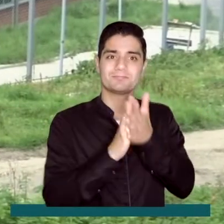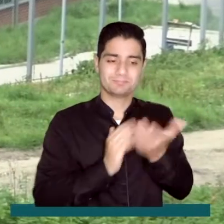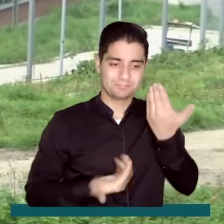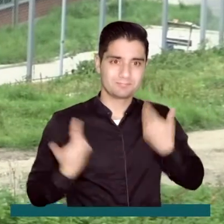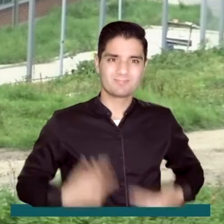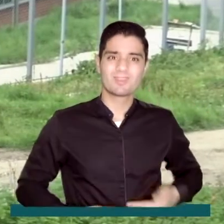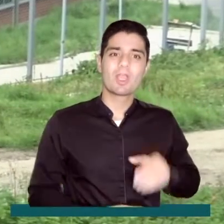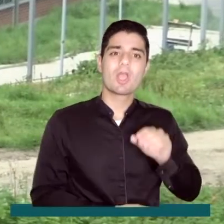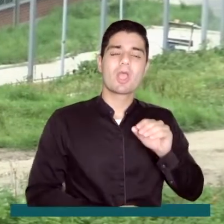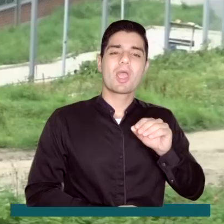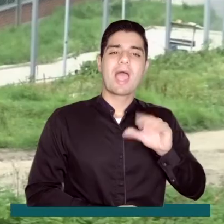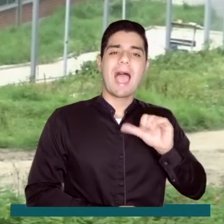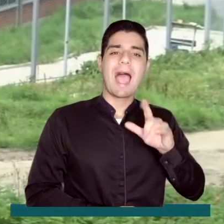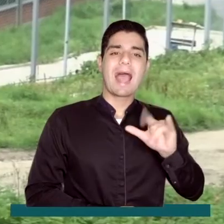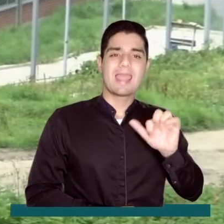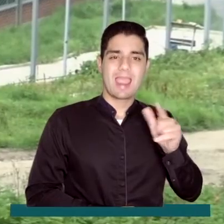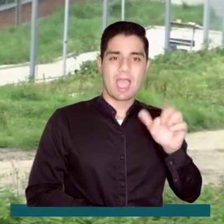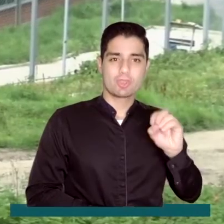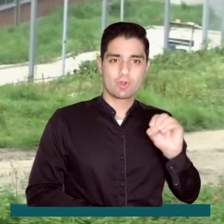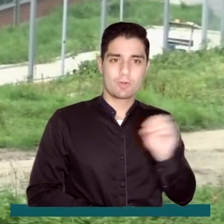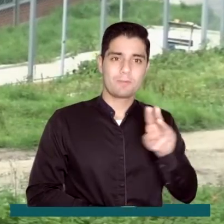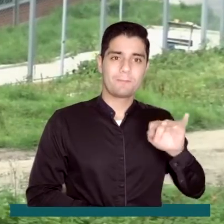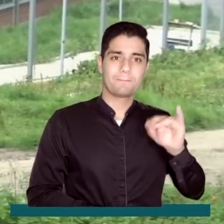ubaté en cundinamarca alejandro mejía para enlace 13